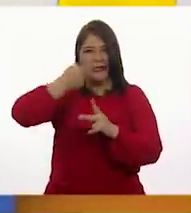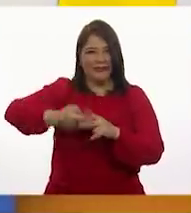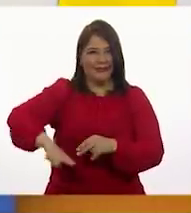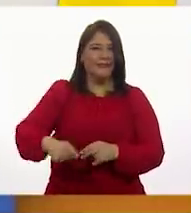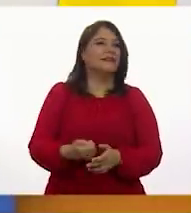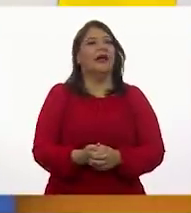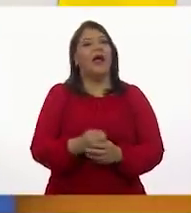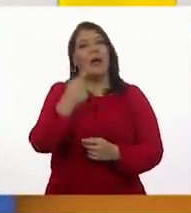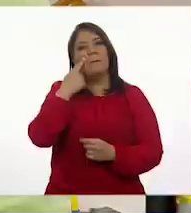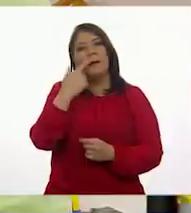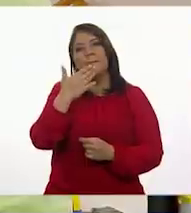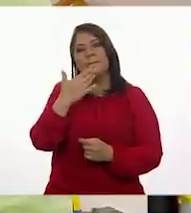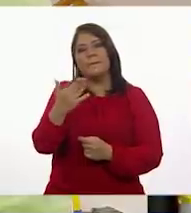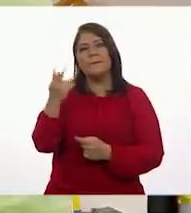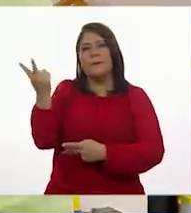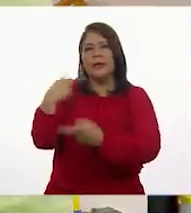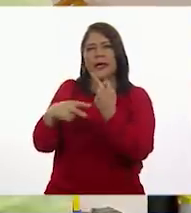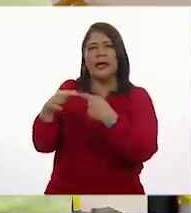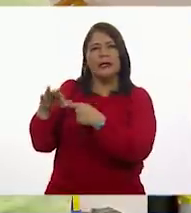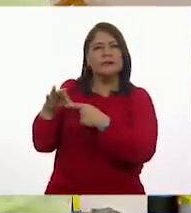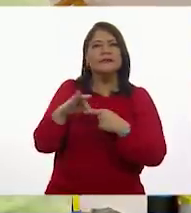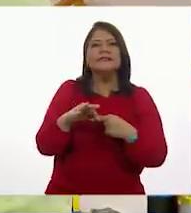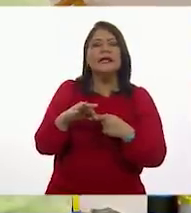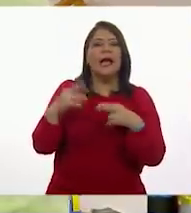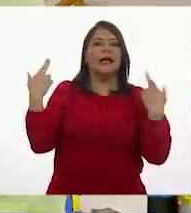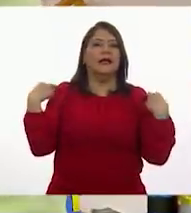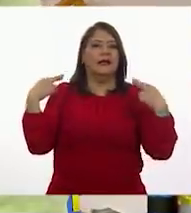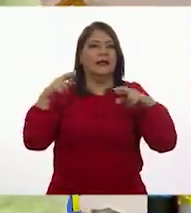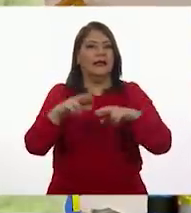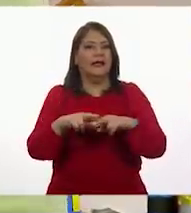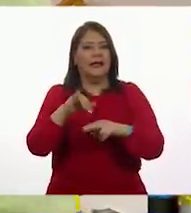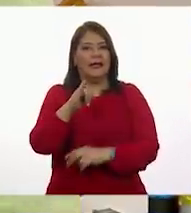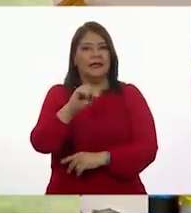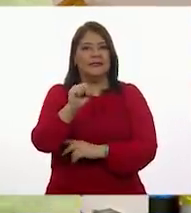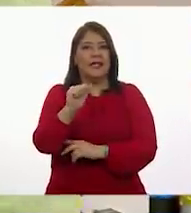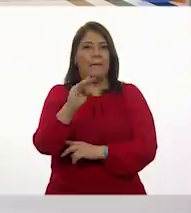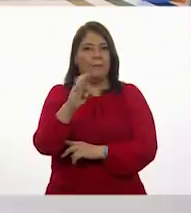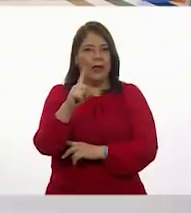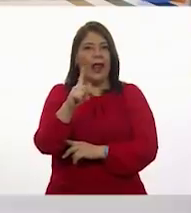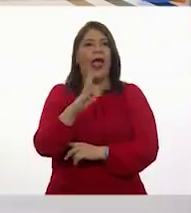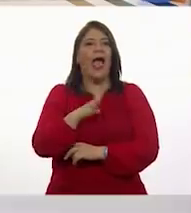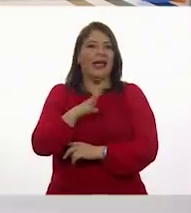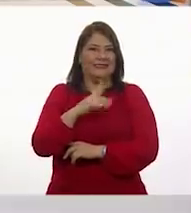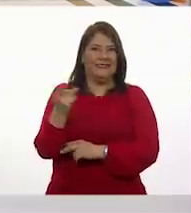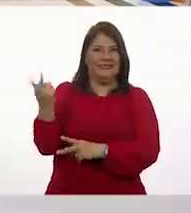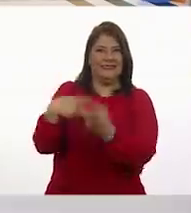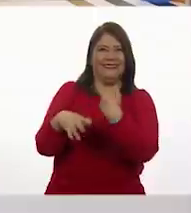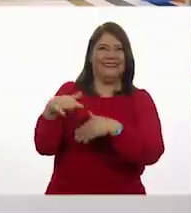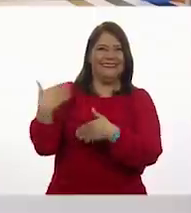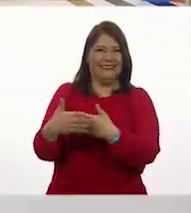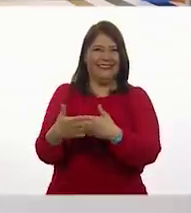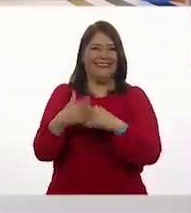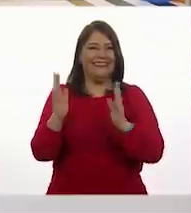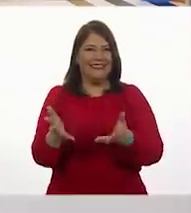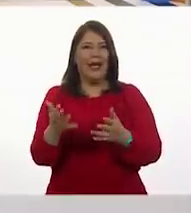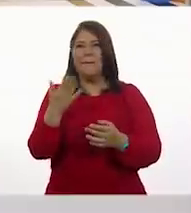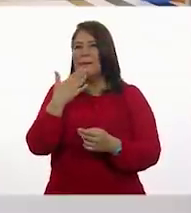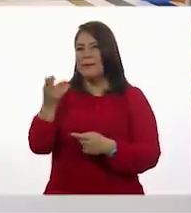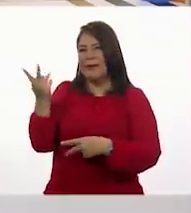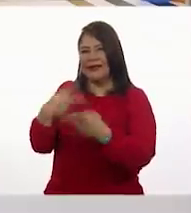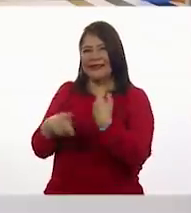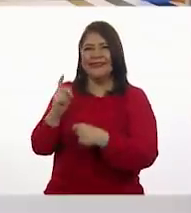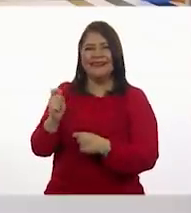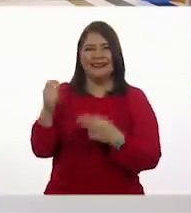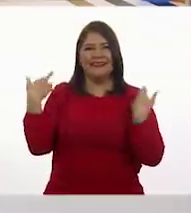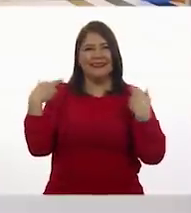Vamos a darle la bienvenida, Panchito, a la maestra Isabel, que ya está aquí con nosotros. ¡Bienvenida, maestra! ¡Qué gusto tenerte